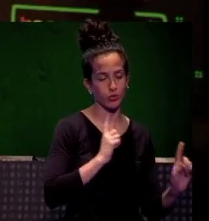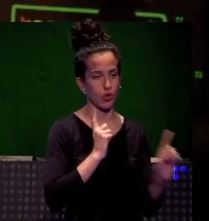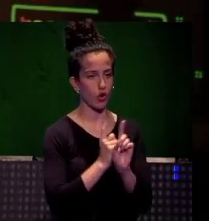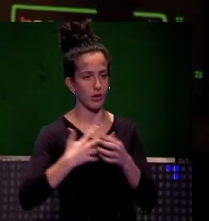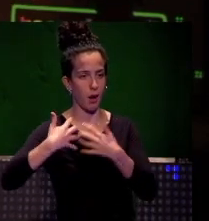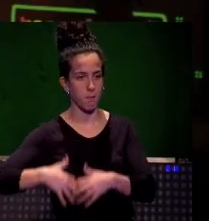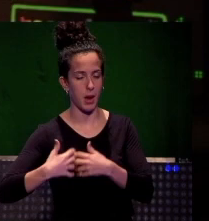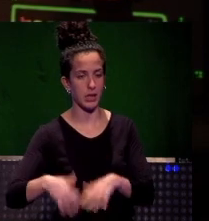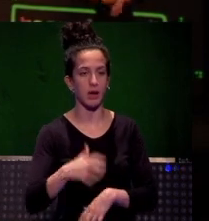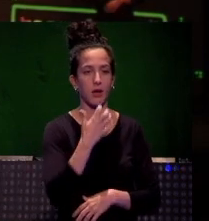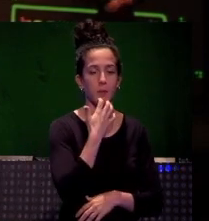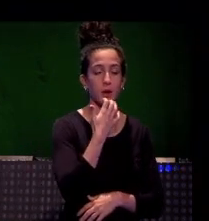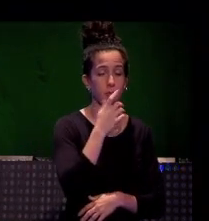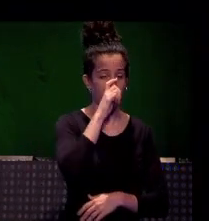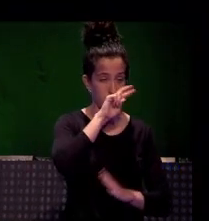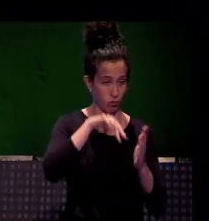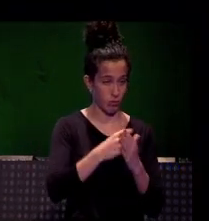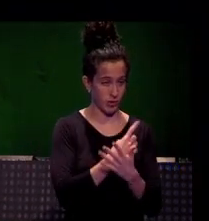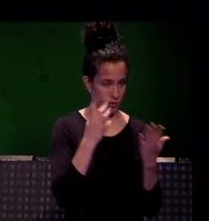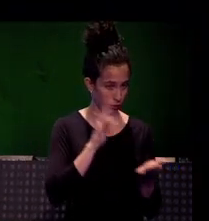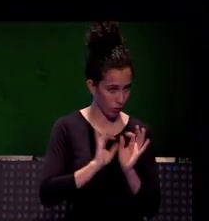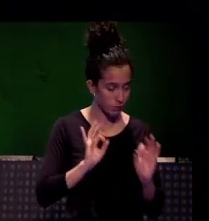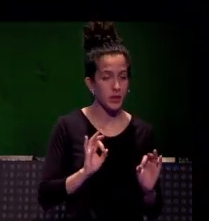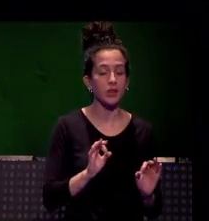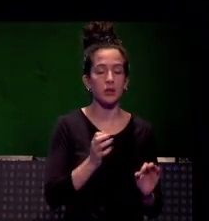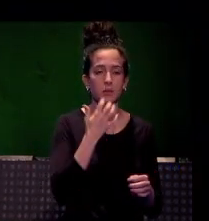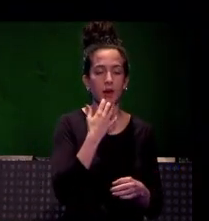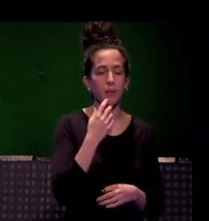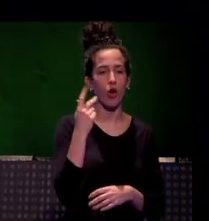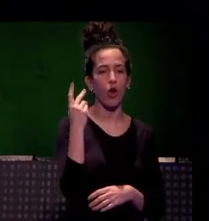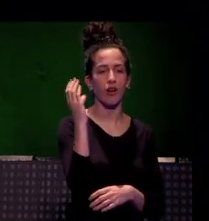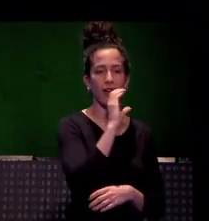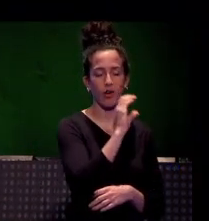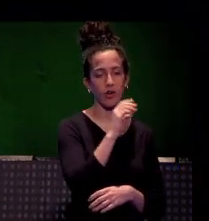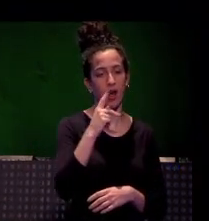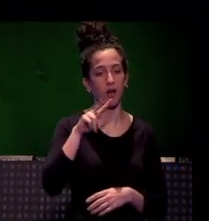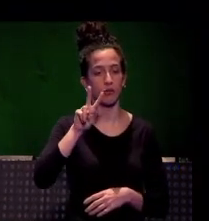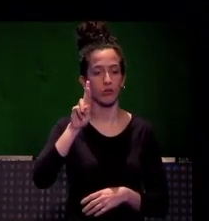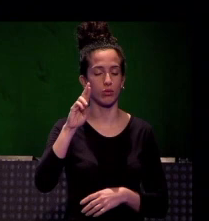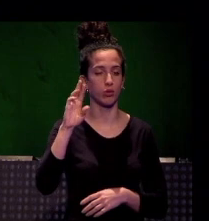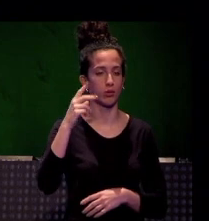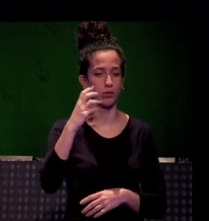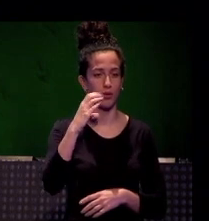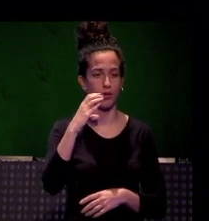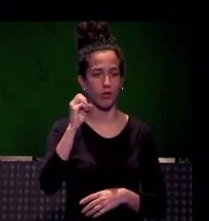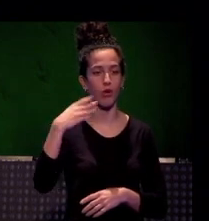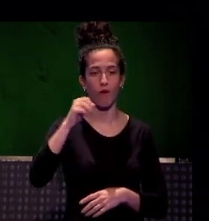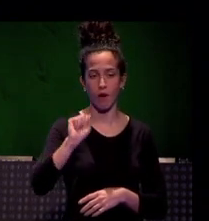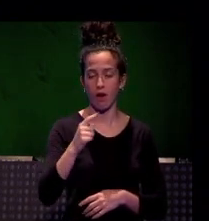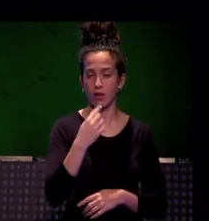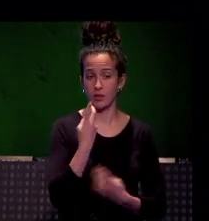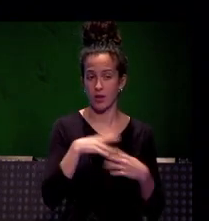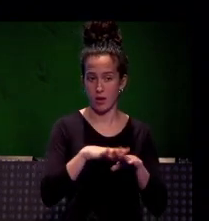kurkova no ponía en redes decía por favor decid vuestras decir vuestras decir vuestras emociones